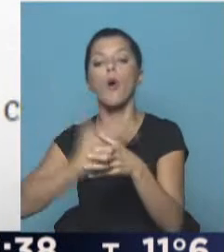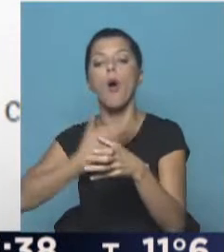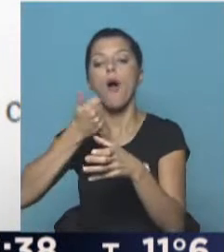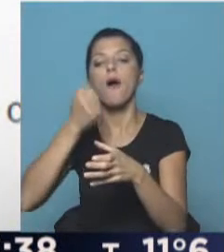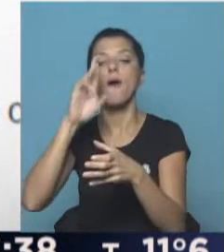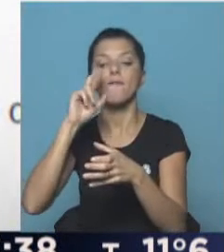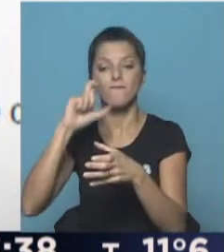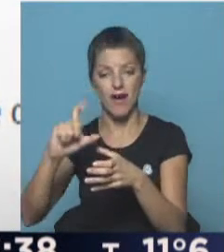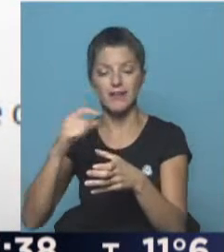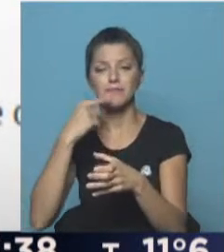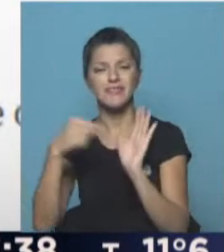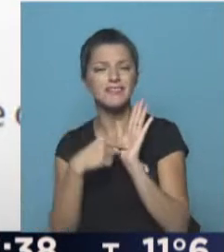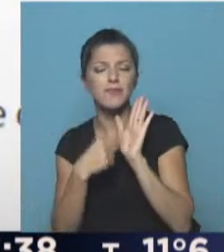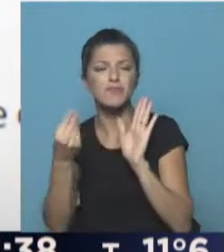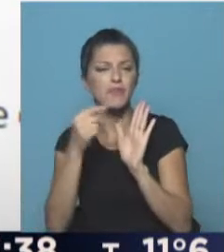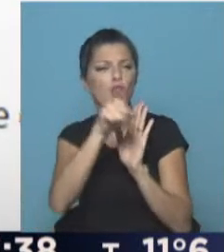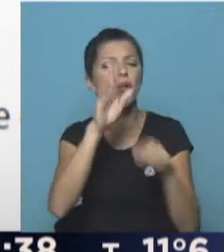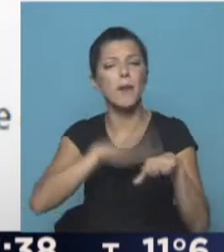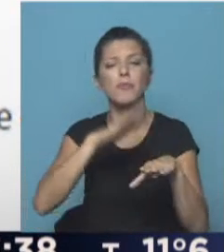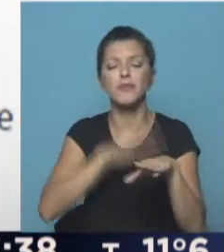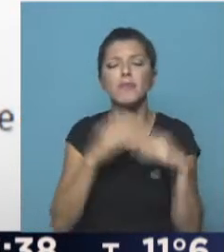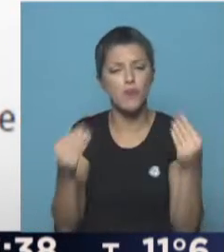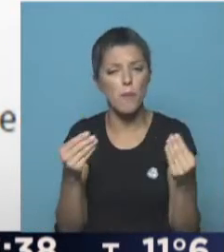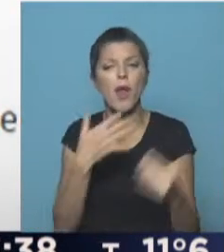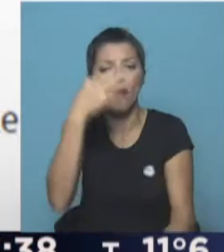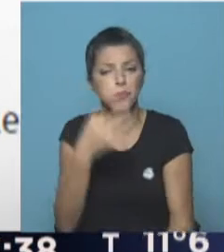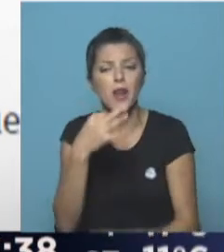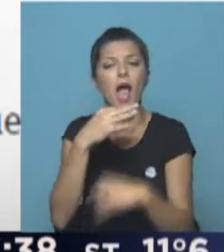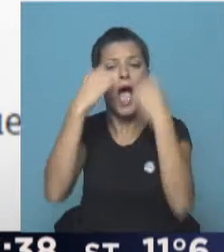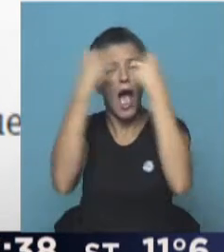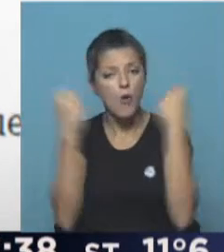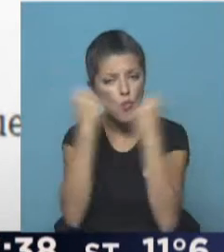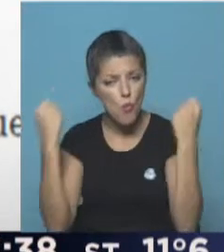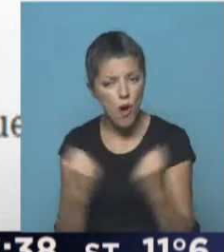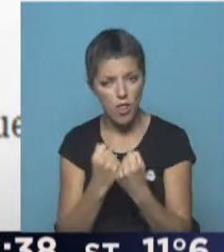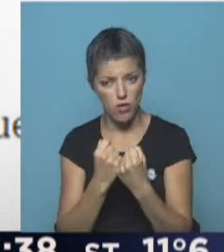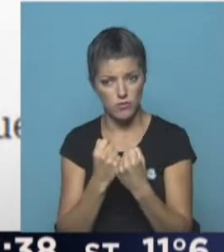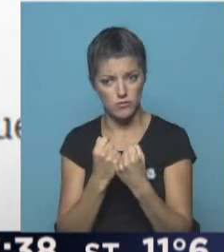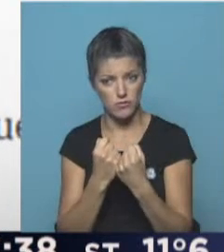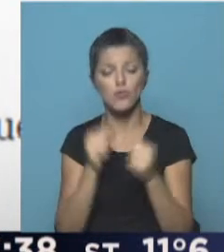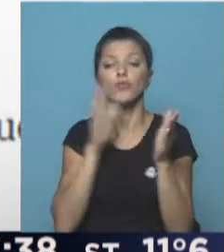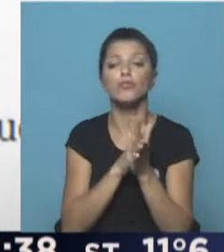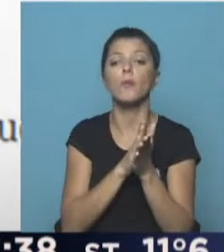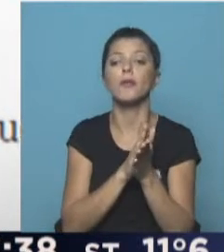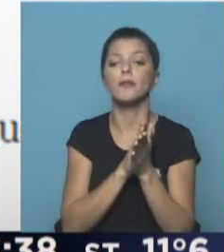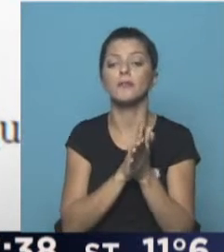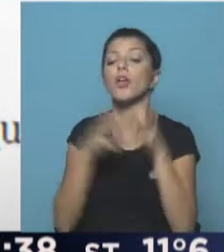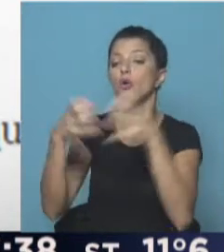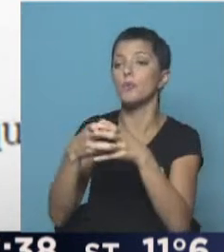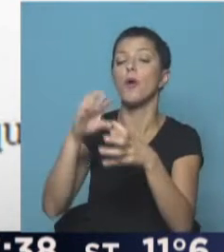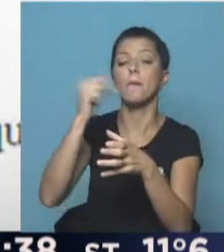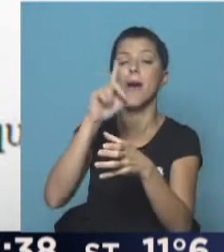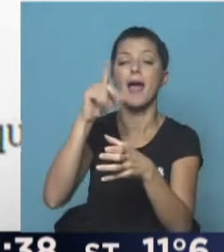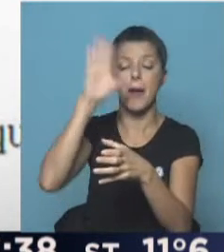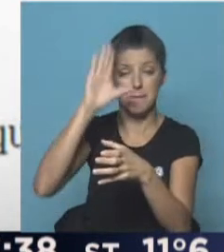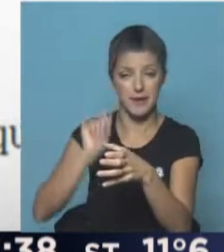que se pregunta ¿qué están haciendo las autoridades en cuanto al cumplimiento de los compromisos acordados en el sentido de combatir las bandas paramilitares al